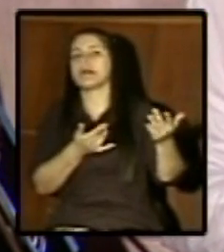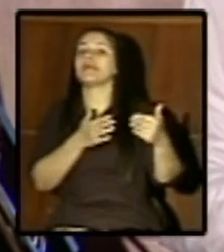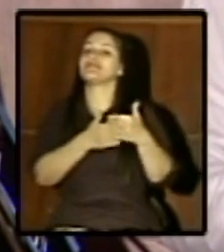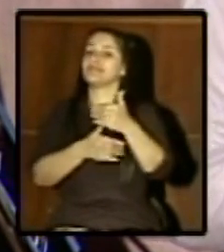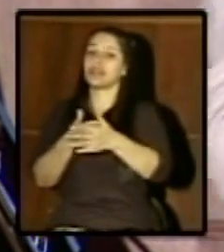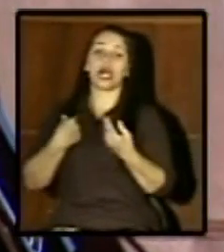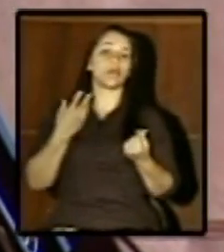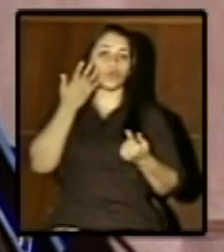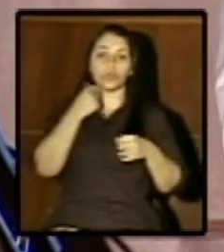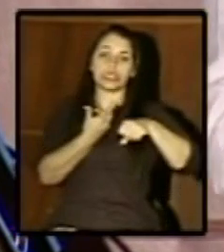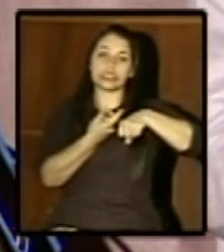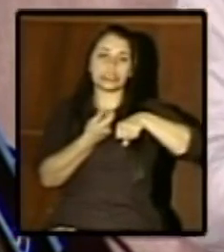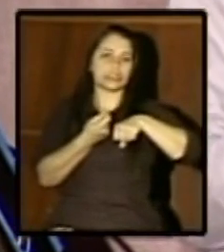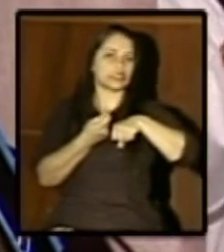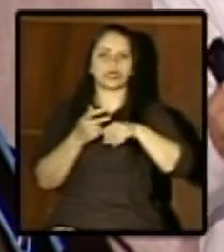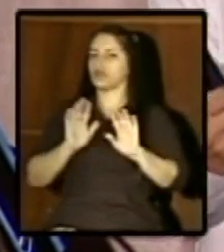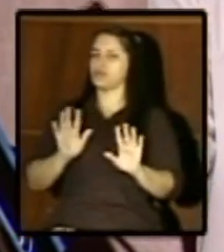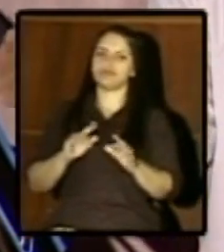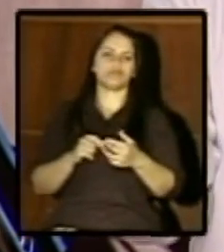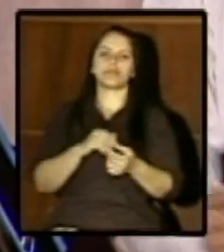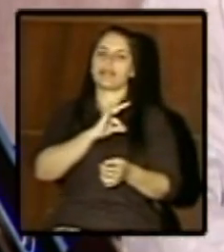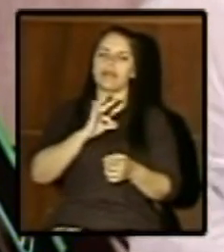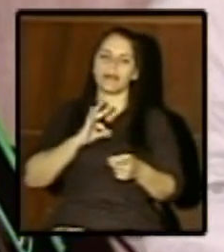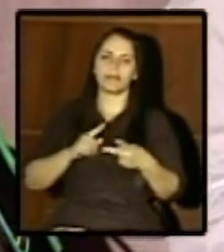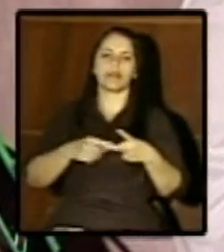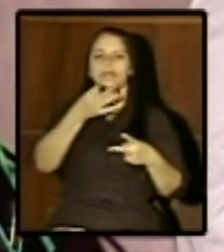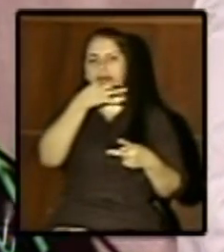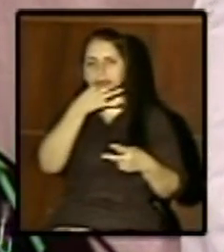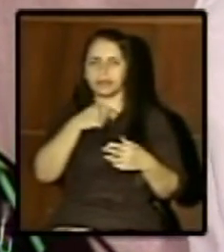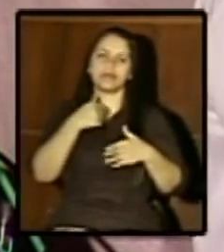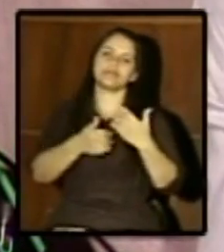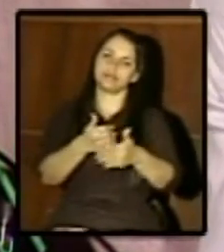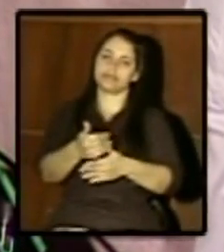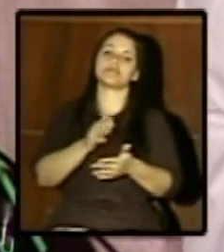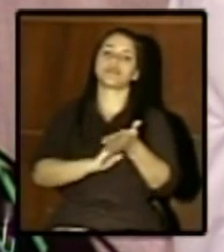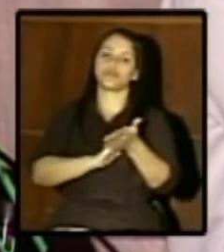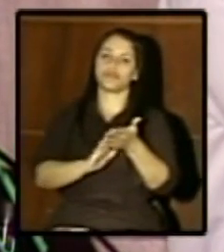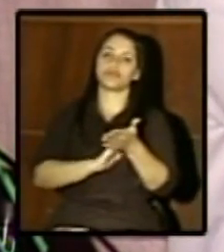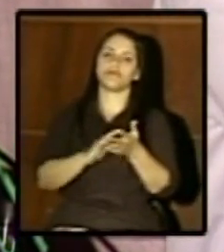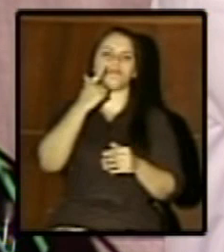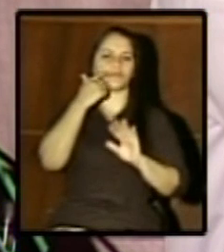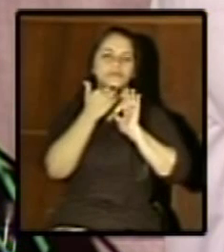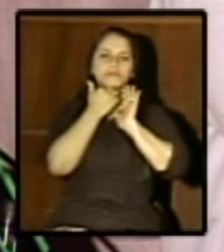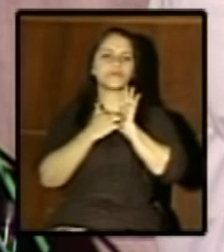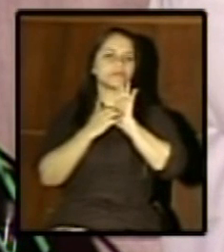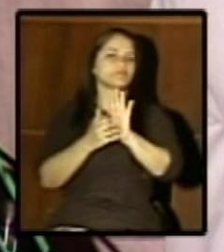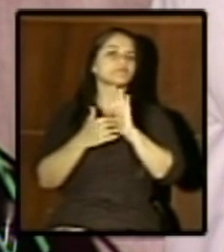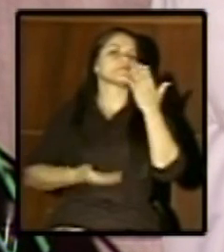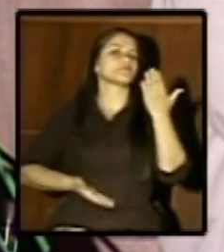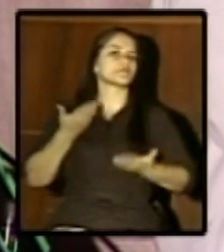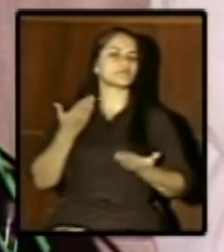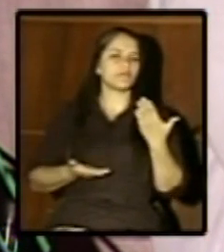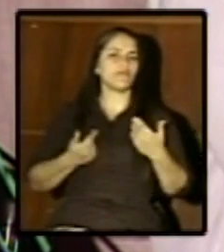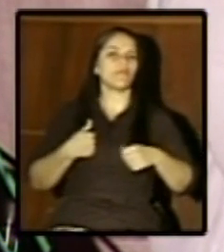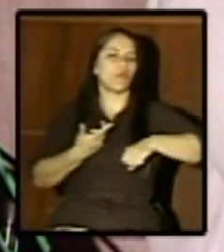o un codo y para decir que me tengo que hacer otra, esperar 3 a 4 meses. Listo, mientras tanto, terapia, acetaminofén, etcétera, los